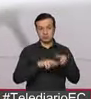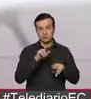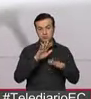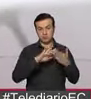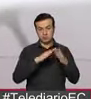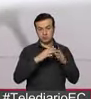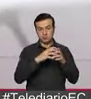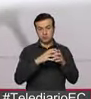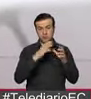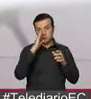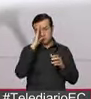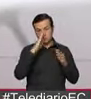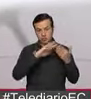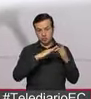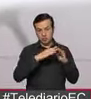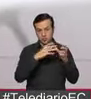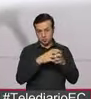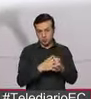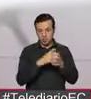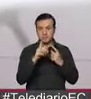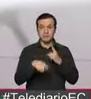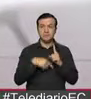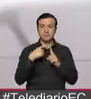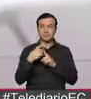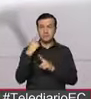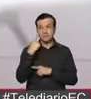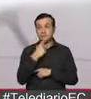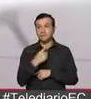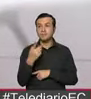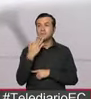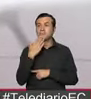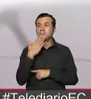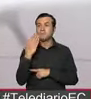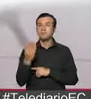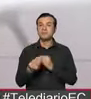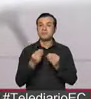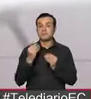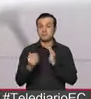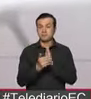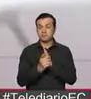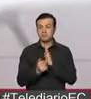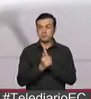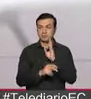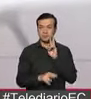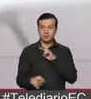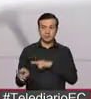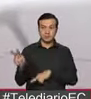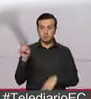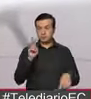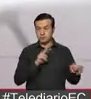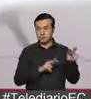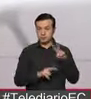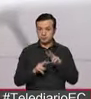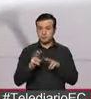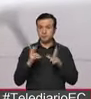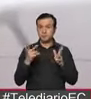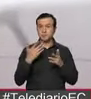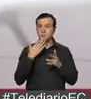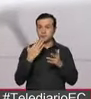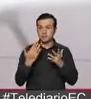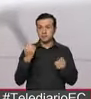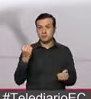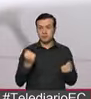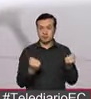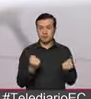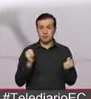unidades de policía comunitaria y también en cuanto tiene que ver a capacidades disuasivas para el patrullaje motocicletas vehículos